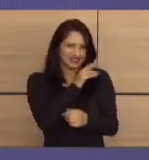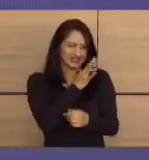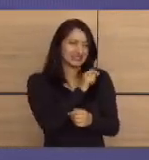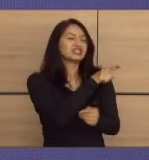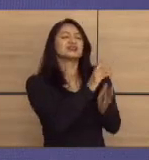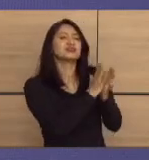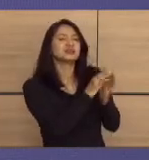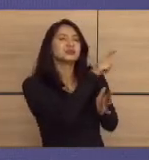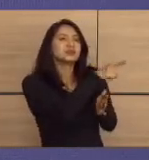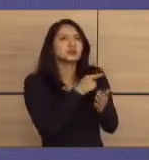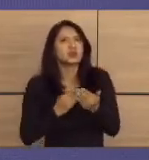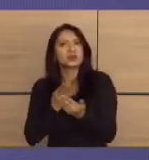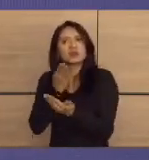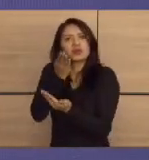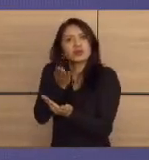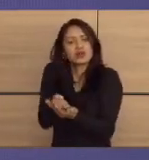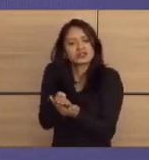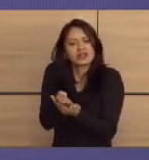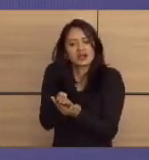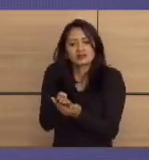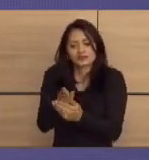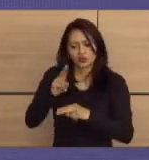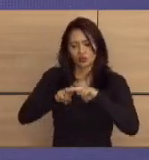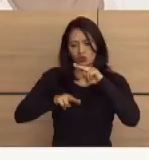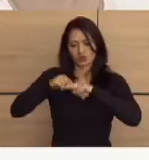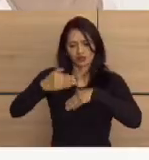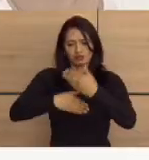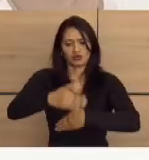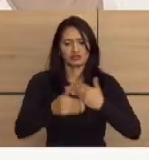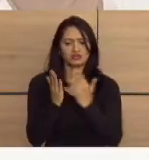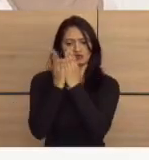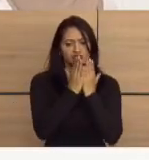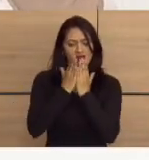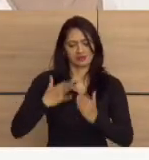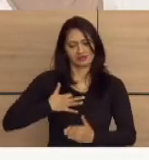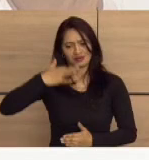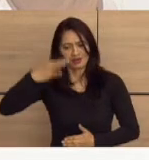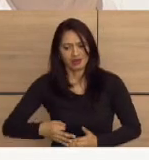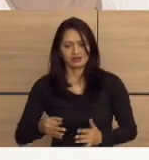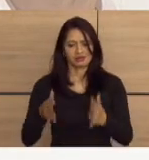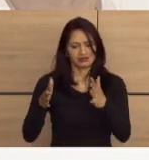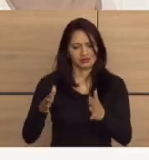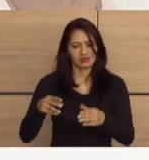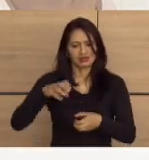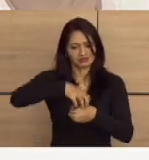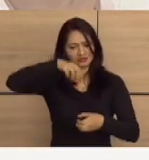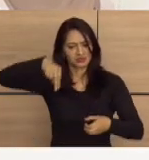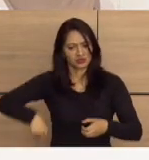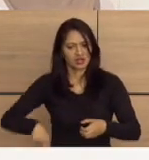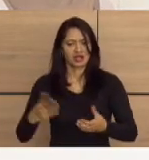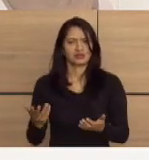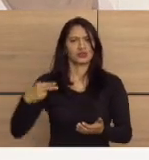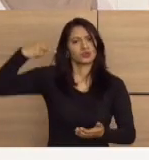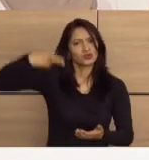¿cómo proponen ustedes entonces construir procesos de enseñanza, historia, ética y ciudadanía que promuevan diversidad étnica y